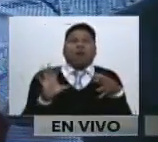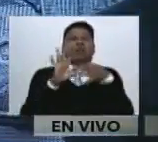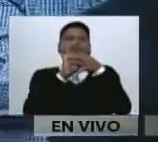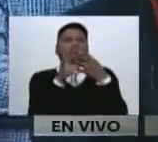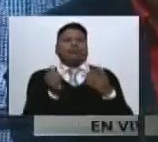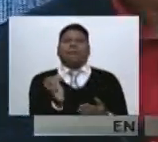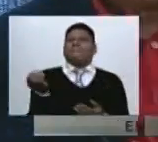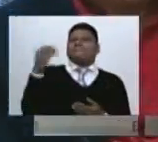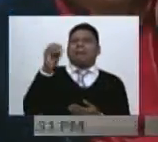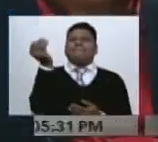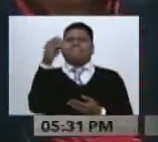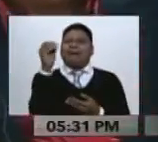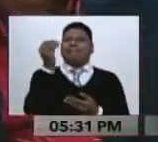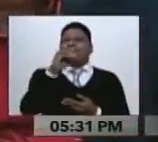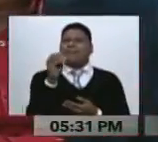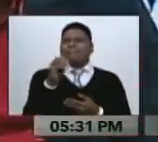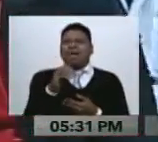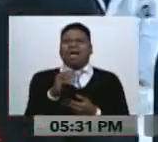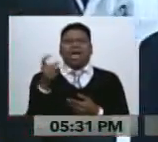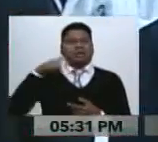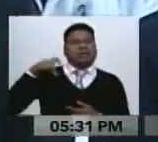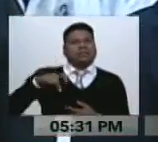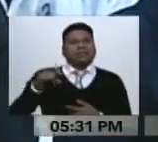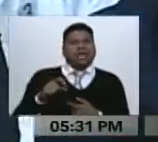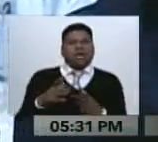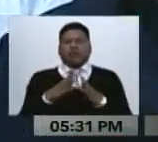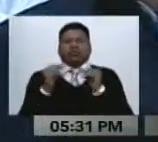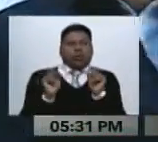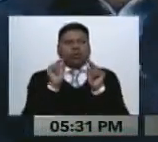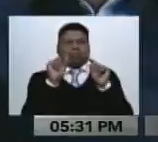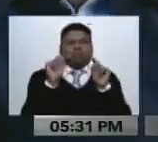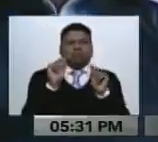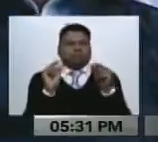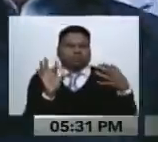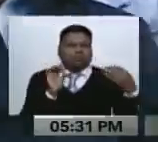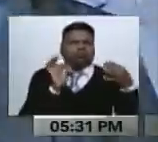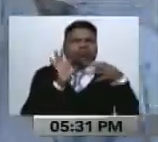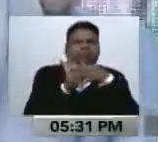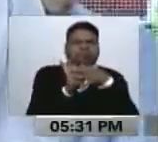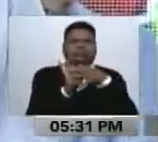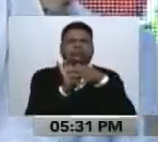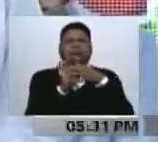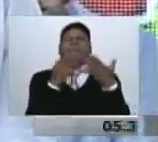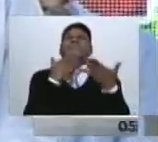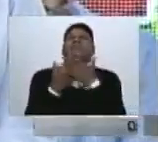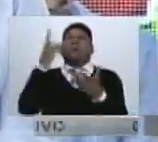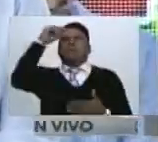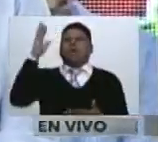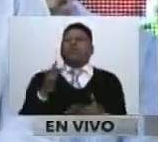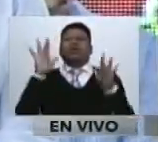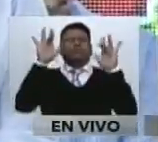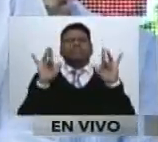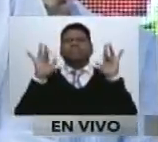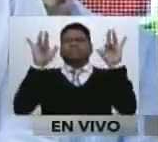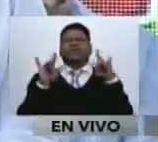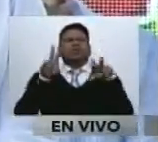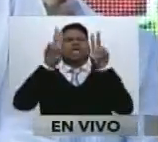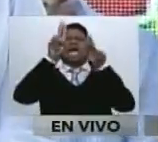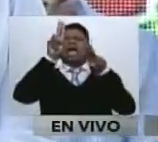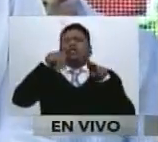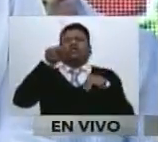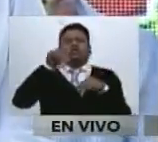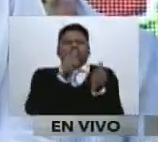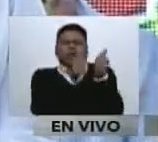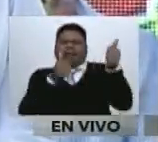nos detengamos. Es necesario hallar el punto de encuentro y avanzar. Pidamos a Dios para que su misericordia nunca se aparte de